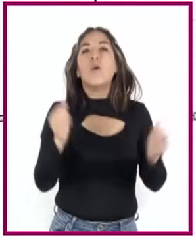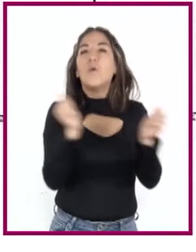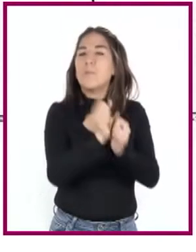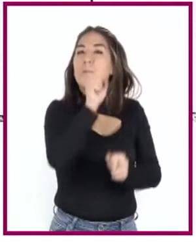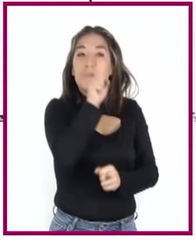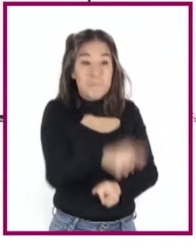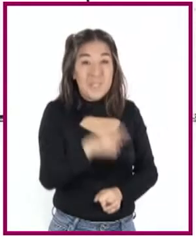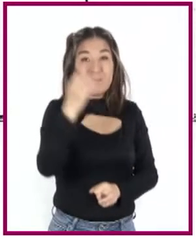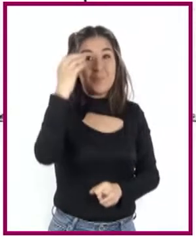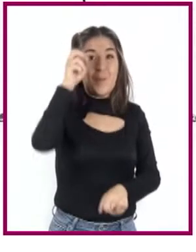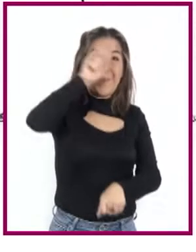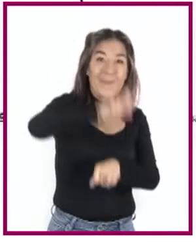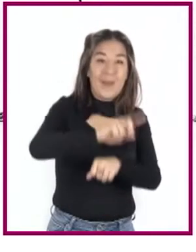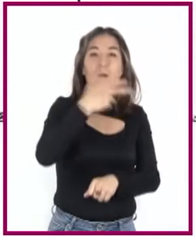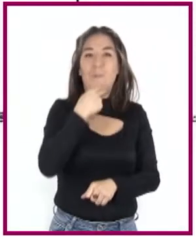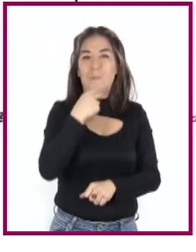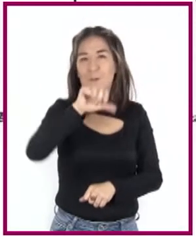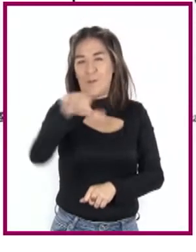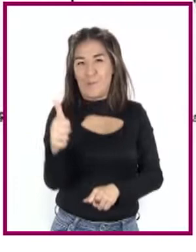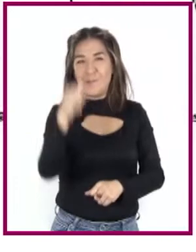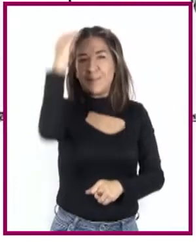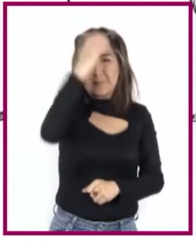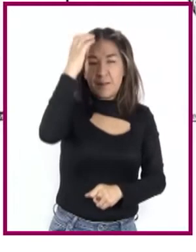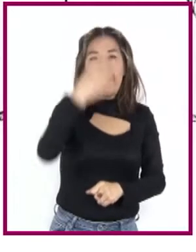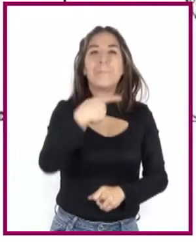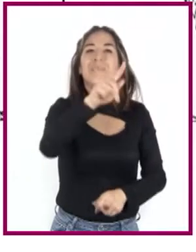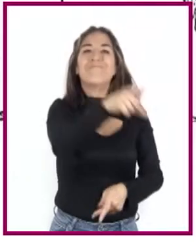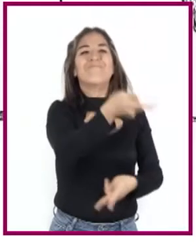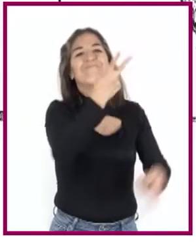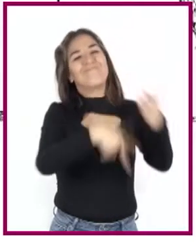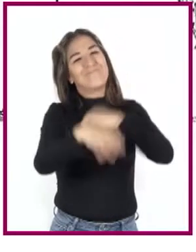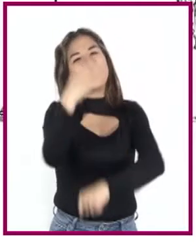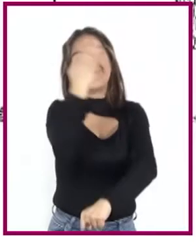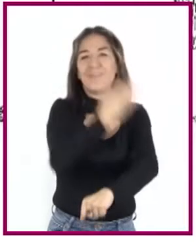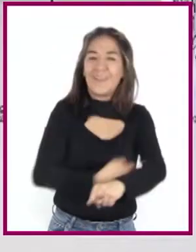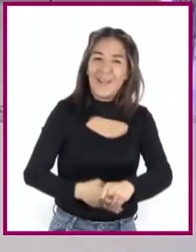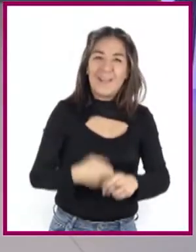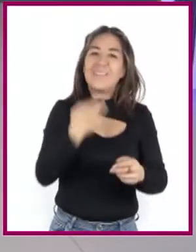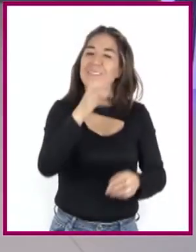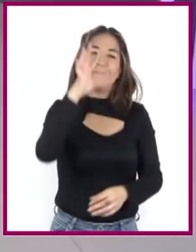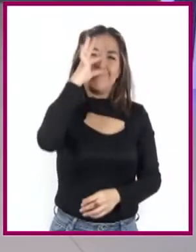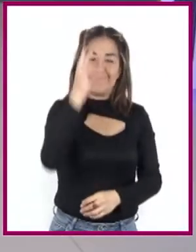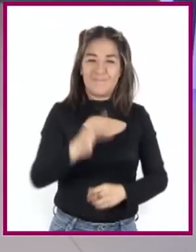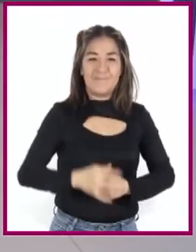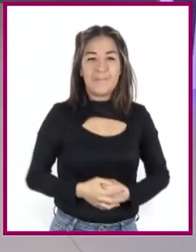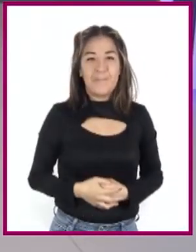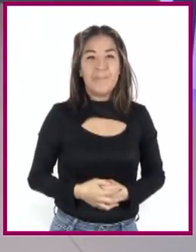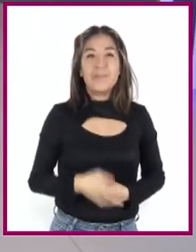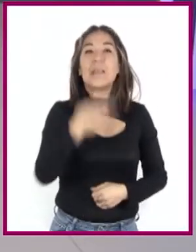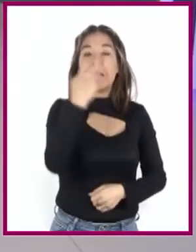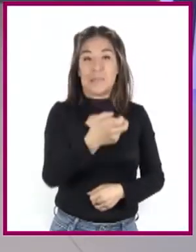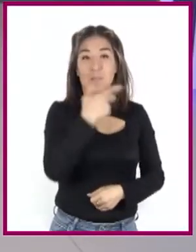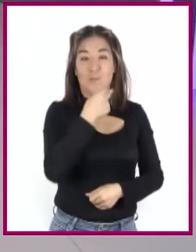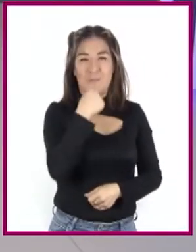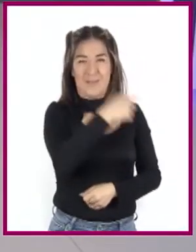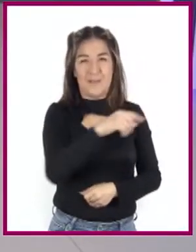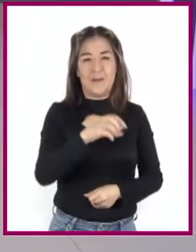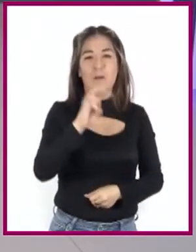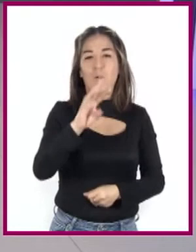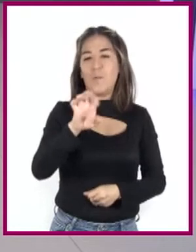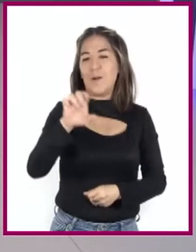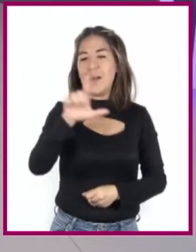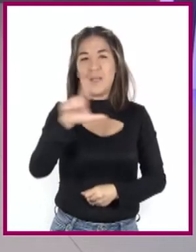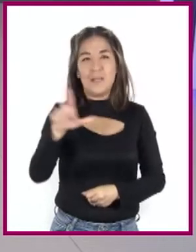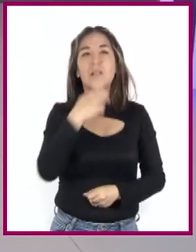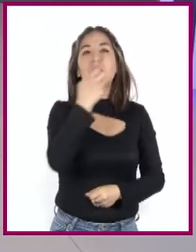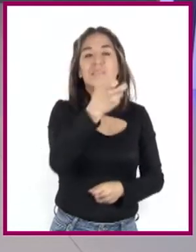mismo día que Bell, pero llegó tarde por unas horas. Cabe destacar que Bell se vio envuelto